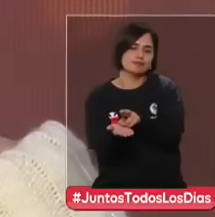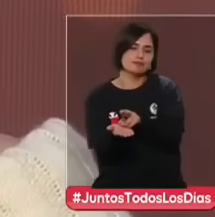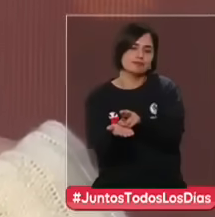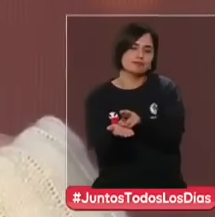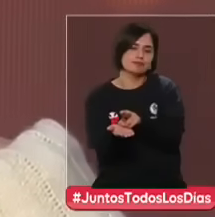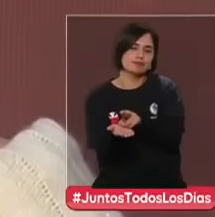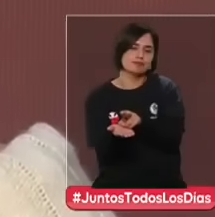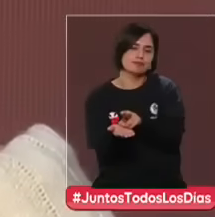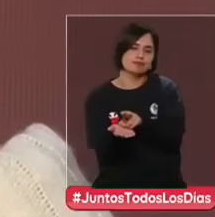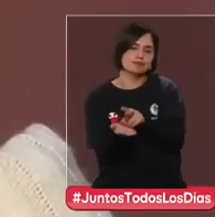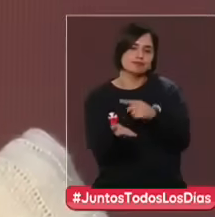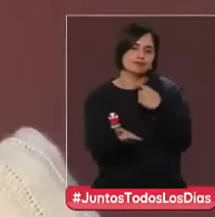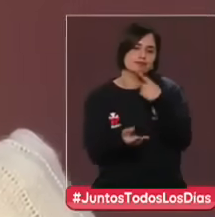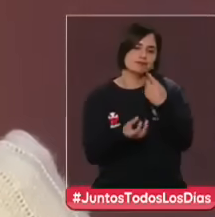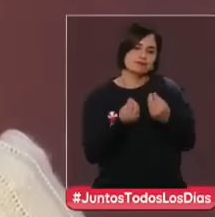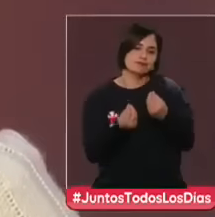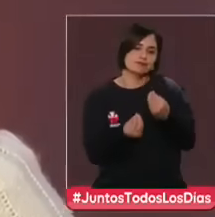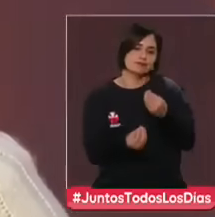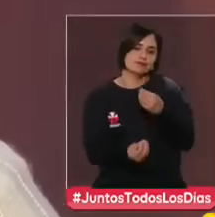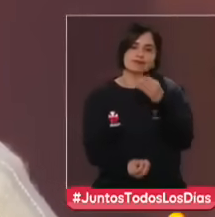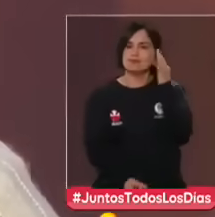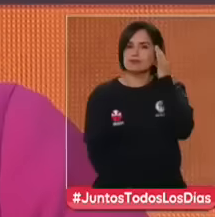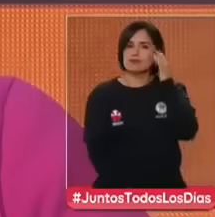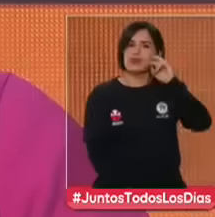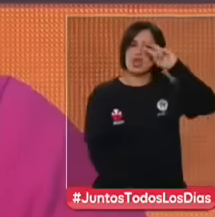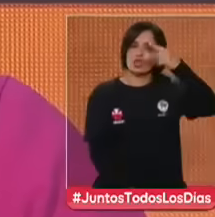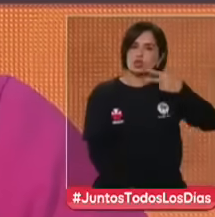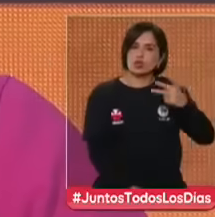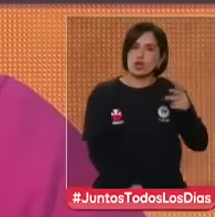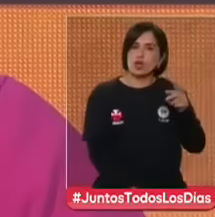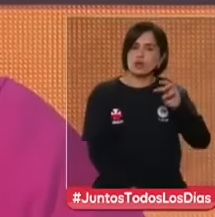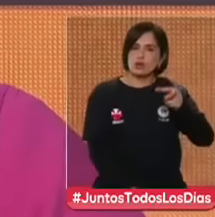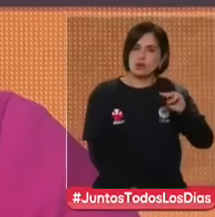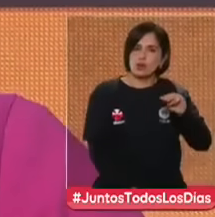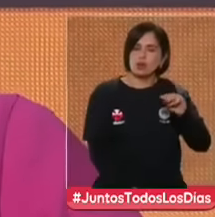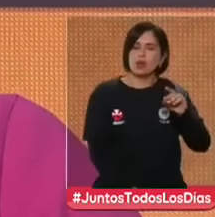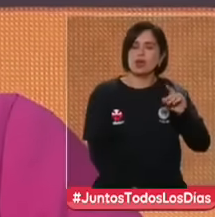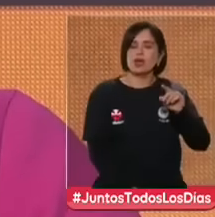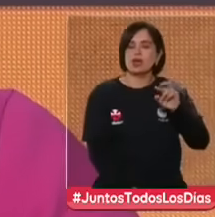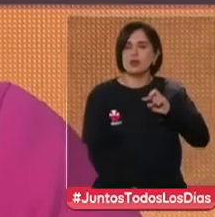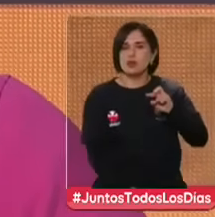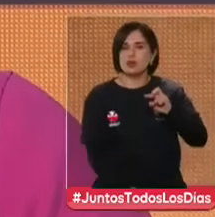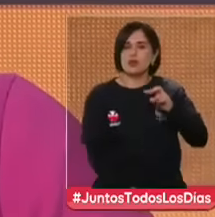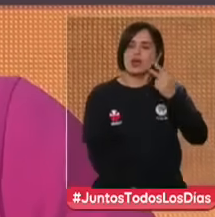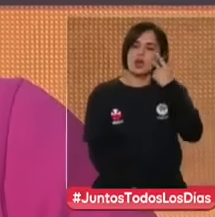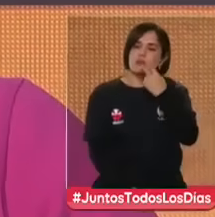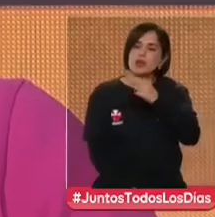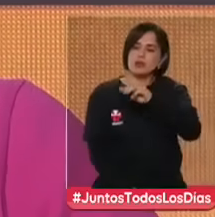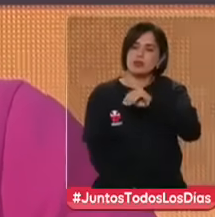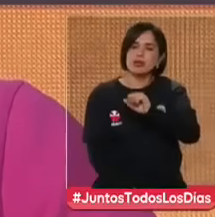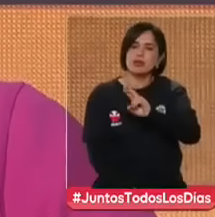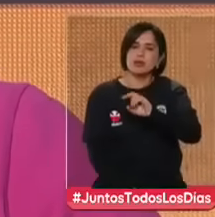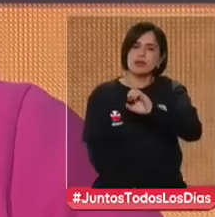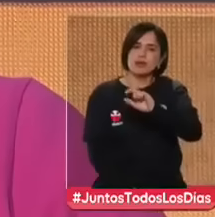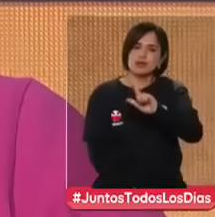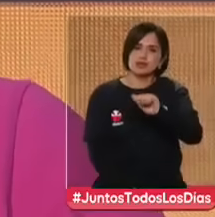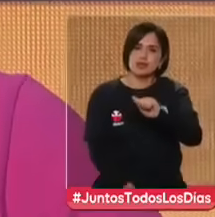Lo que pasa es que ella nos turnábamos con mi señora para ver a Marcela en el